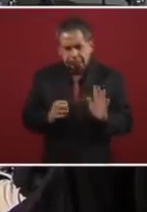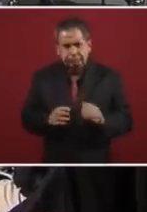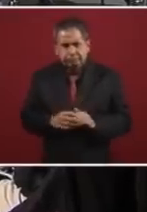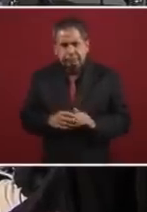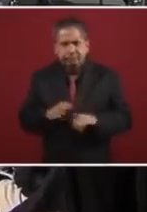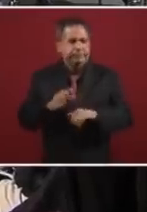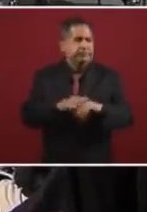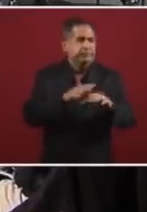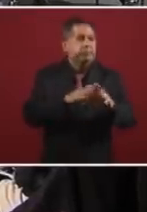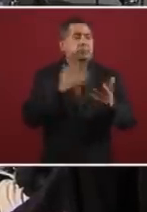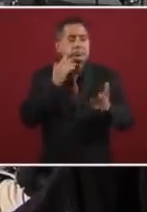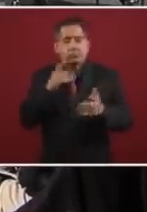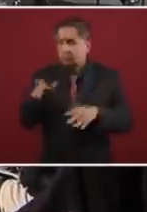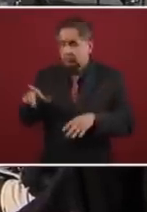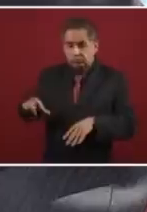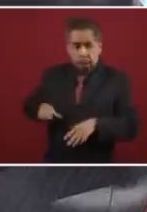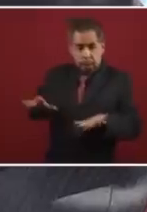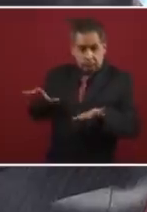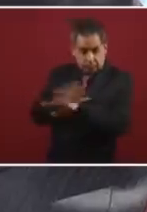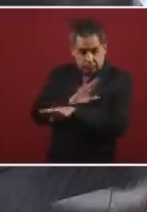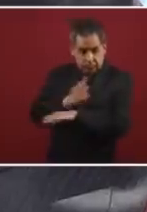al cambio de gobierno